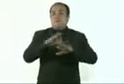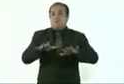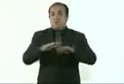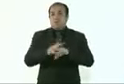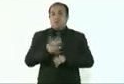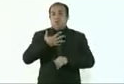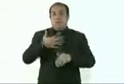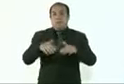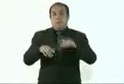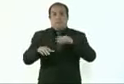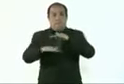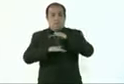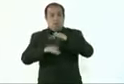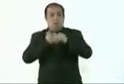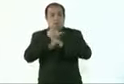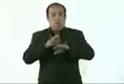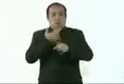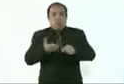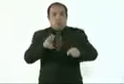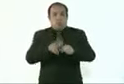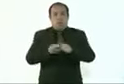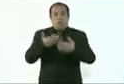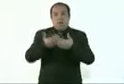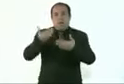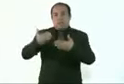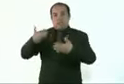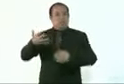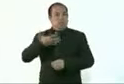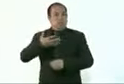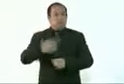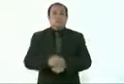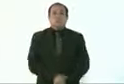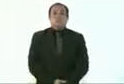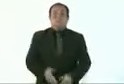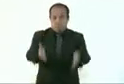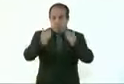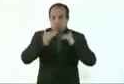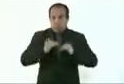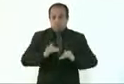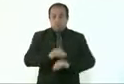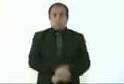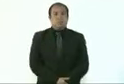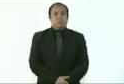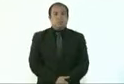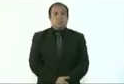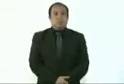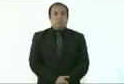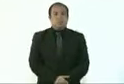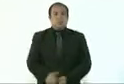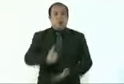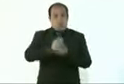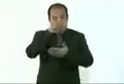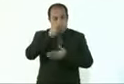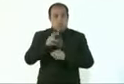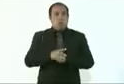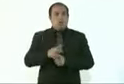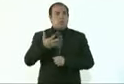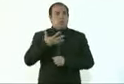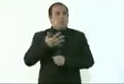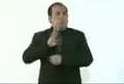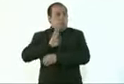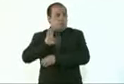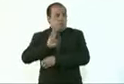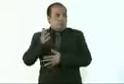por debajo de los datos hospitalizados que hemos tenido en momentos previos. Siguiente. Para la Ciudad de México vemos una relación